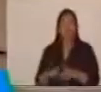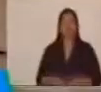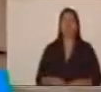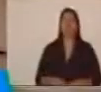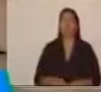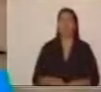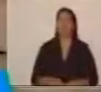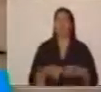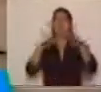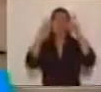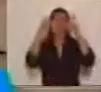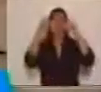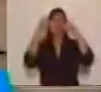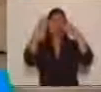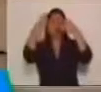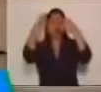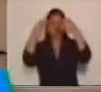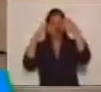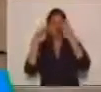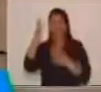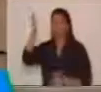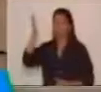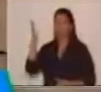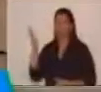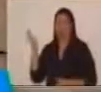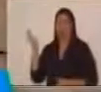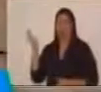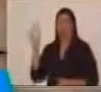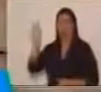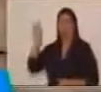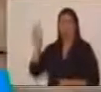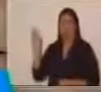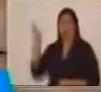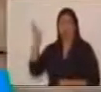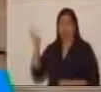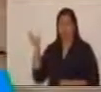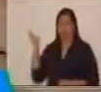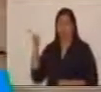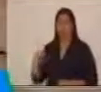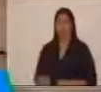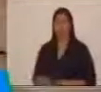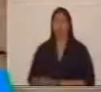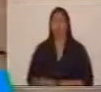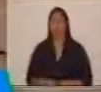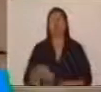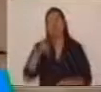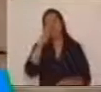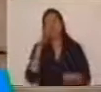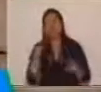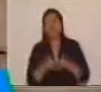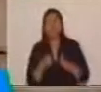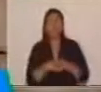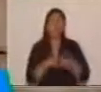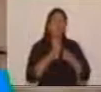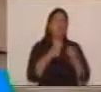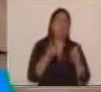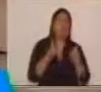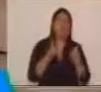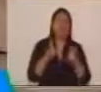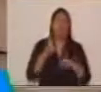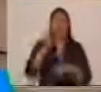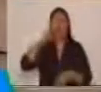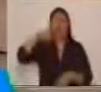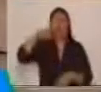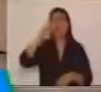el soneto, la madrigal, el himno, también podemos mencionar la ópera. Todos son parte del género